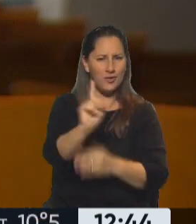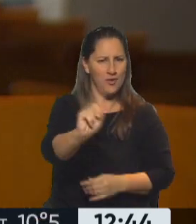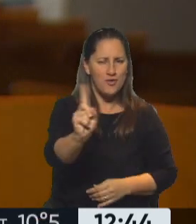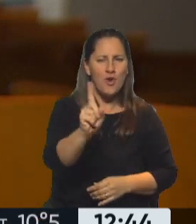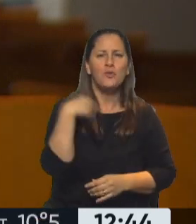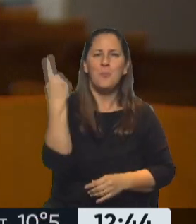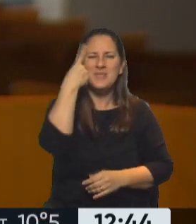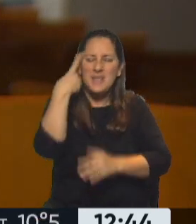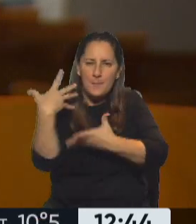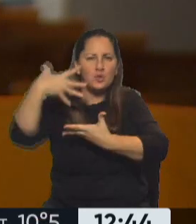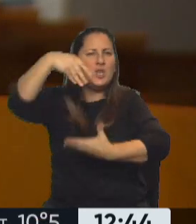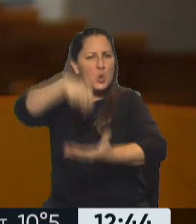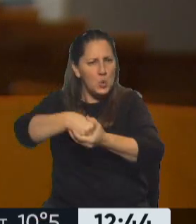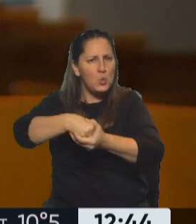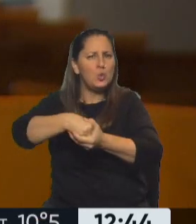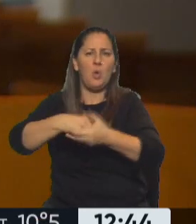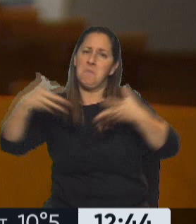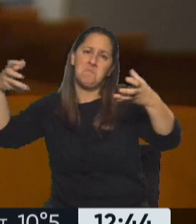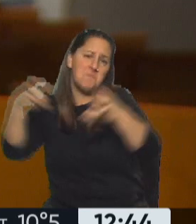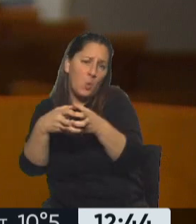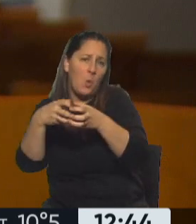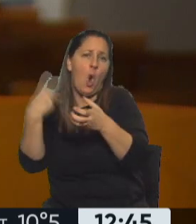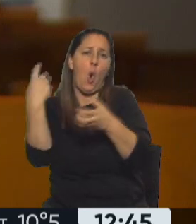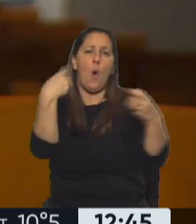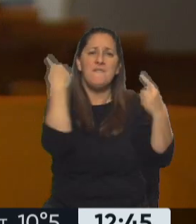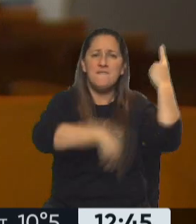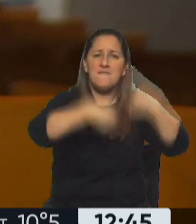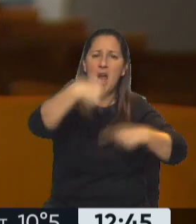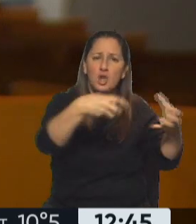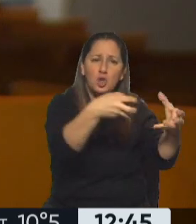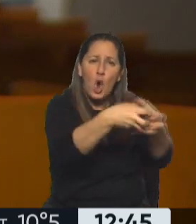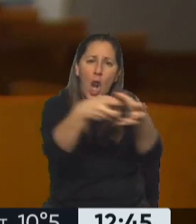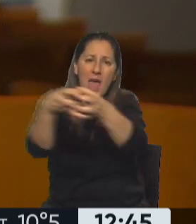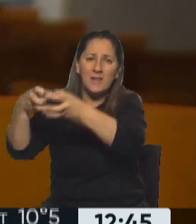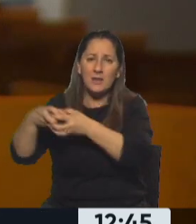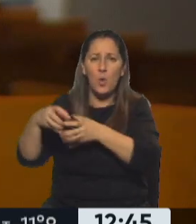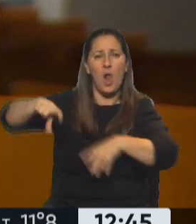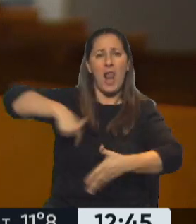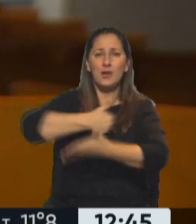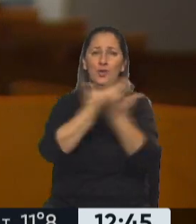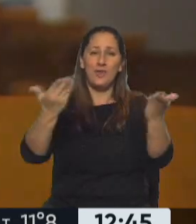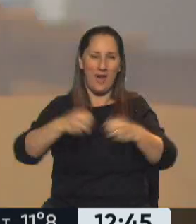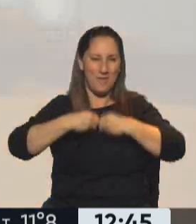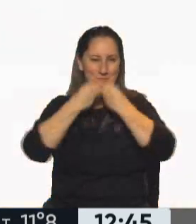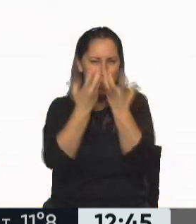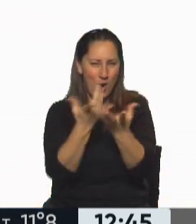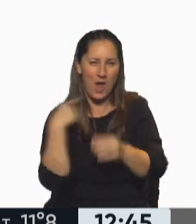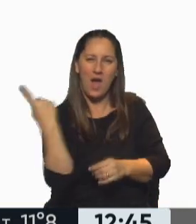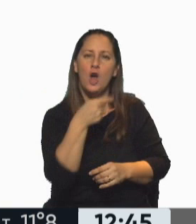la inclusión de un colectivo, de varios colectivos, mejora la sociedad en sí, nos mejora a